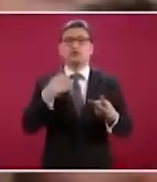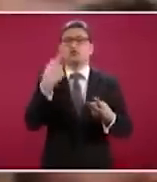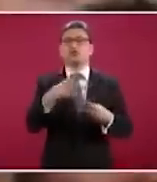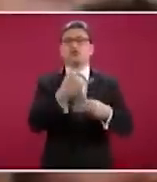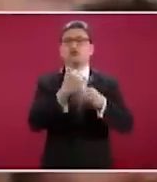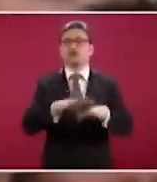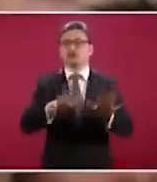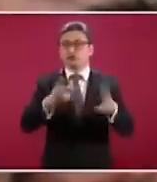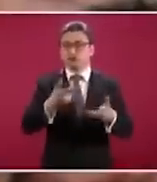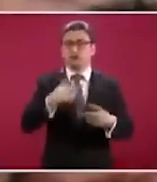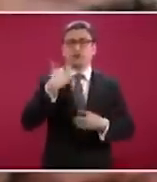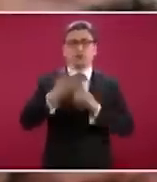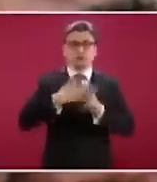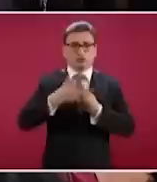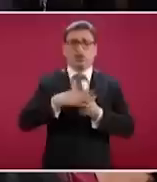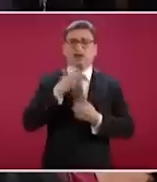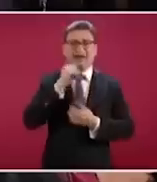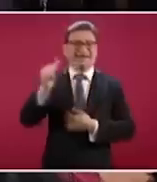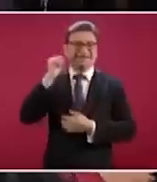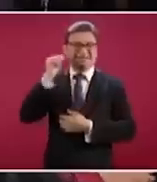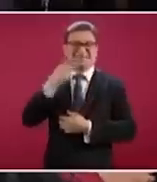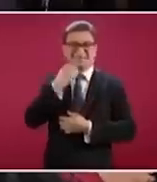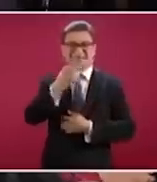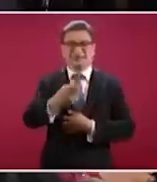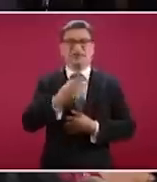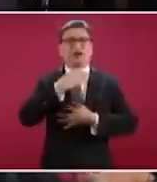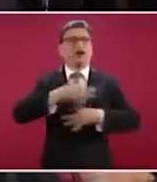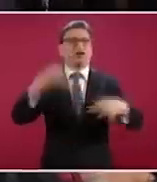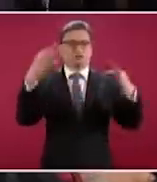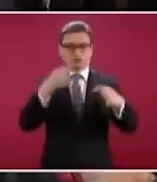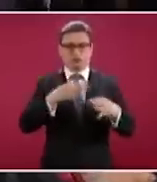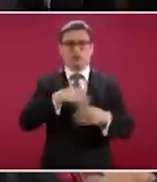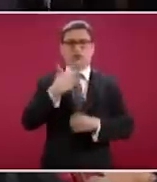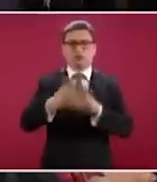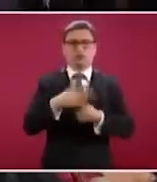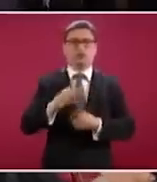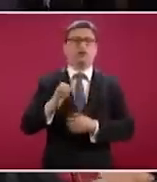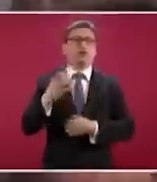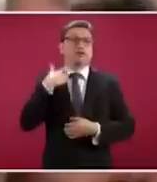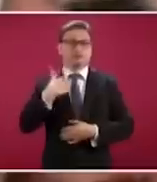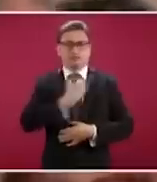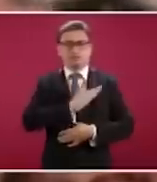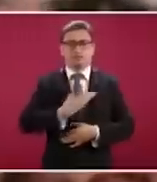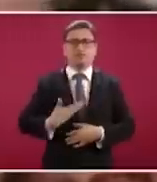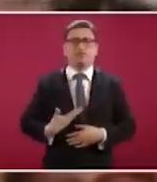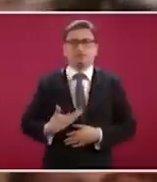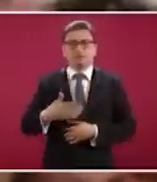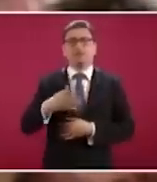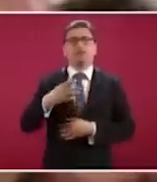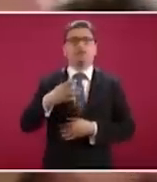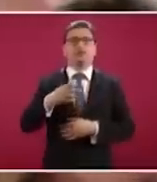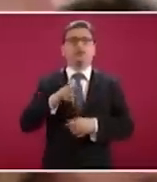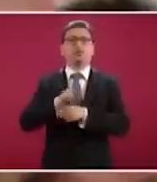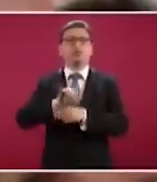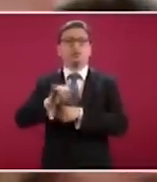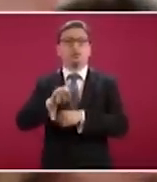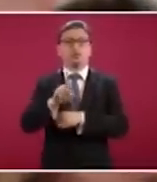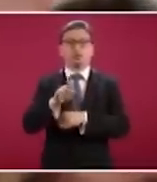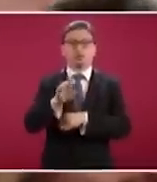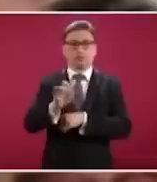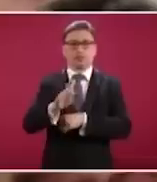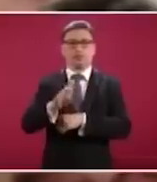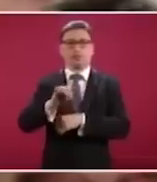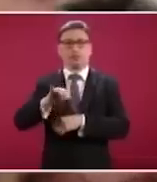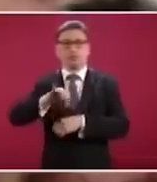informe. Ya se ha anunciado el día de ayer que viene el expresidente de Uruguay, Pepe Mujica, está confirmada